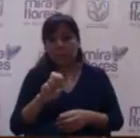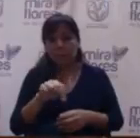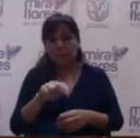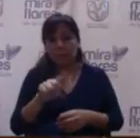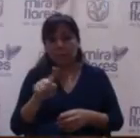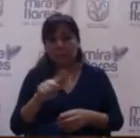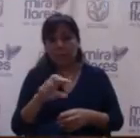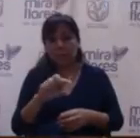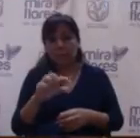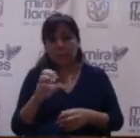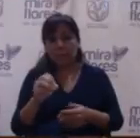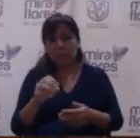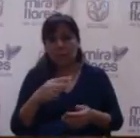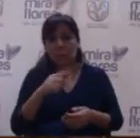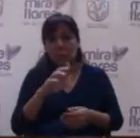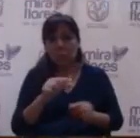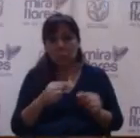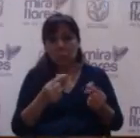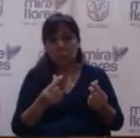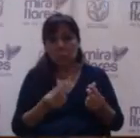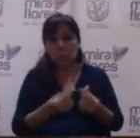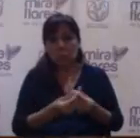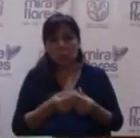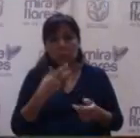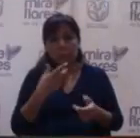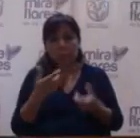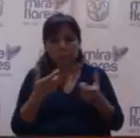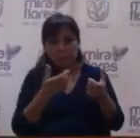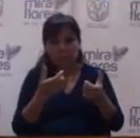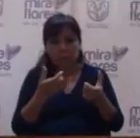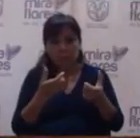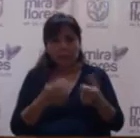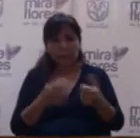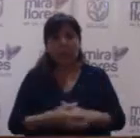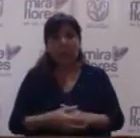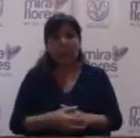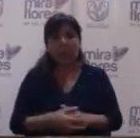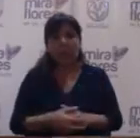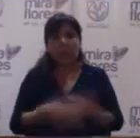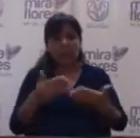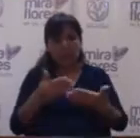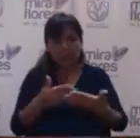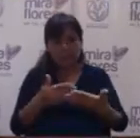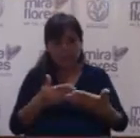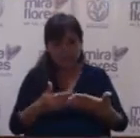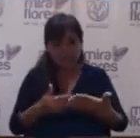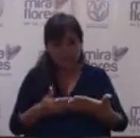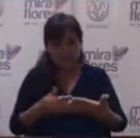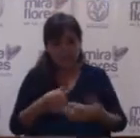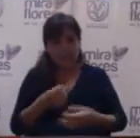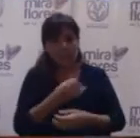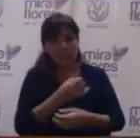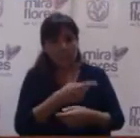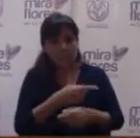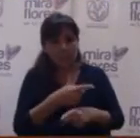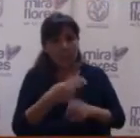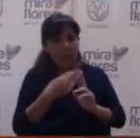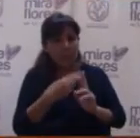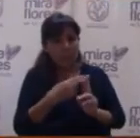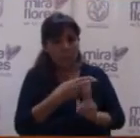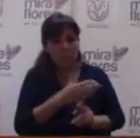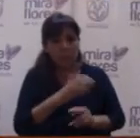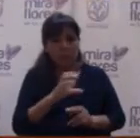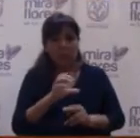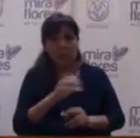actos. Gracias. A ver, antes de que el coronel pueda darle la respuesta, lo que le quiero decir es